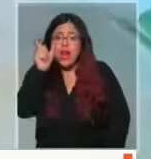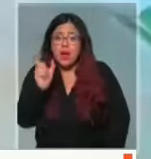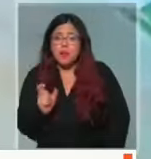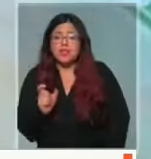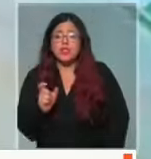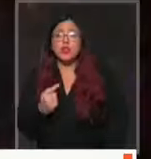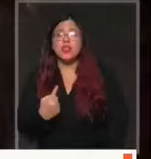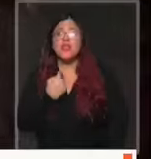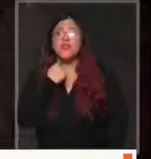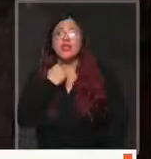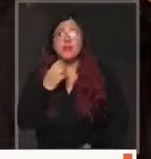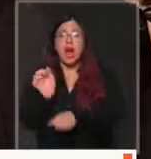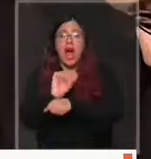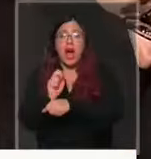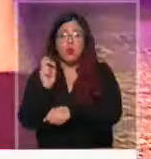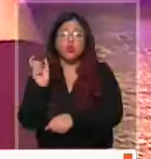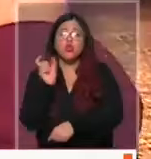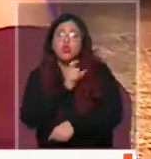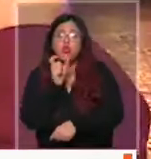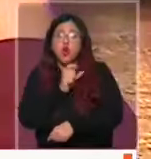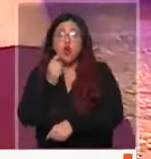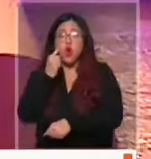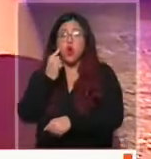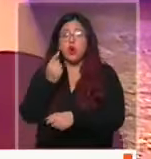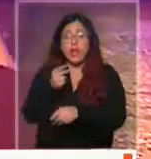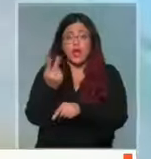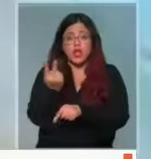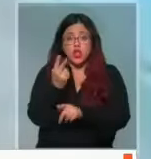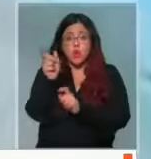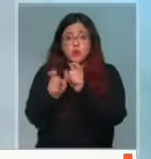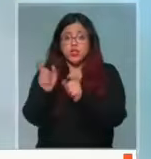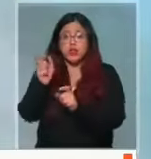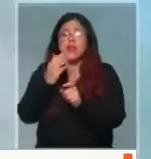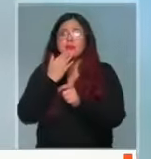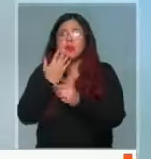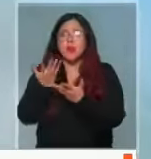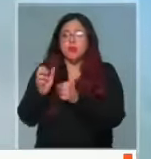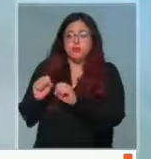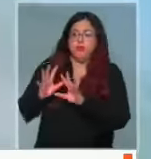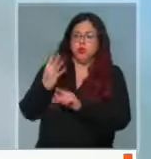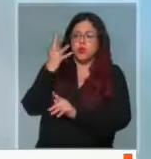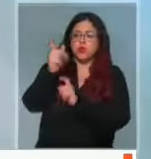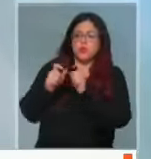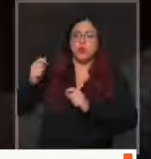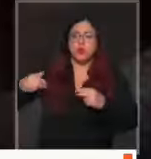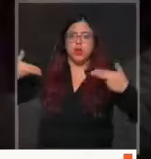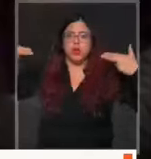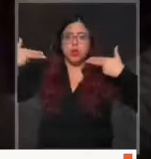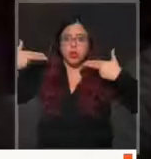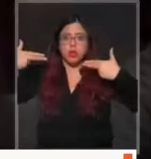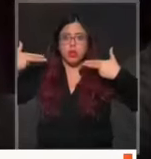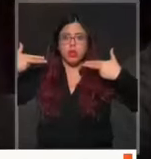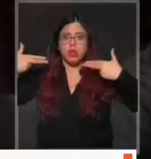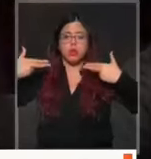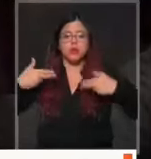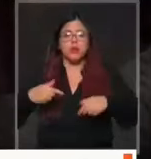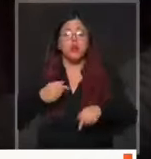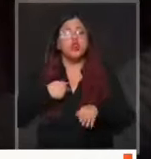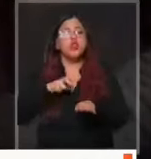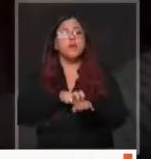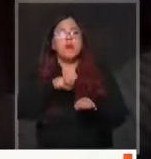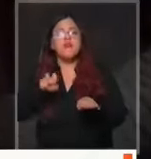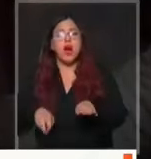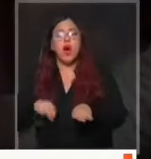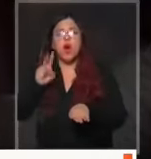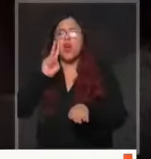rojo no fue la única. Estos primos fueron sorprendidos por cuatro delincuentes armados cuando se estacionaban. Y en eso que me bajo, veo que